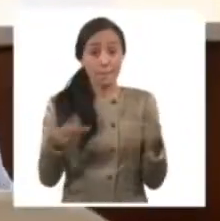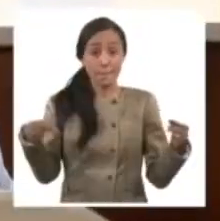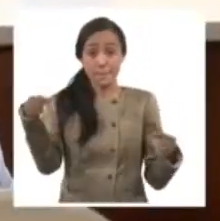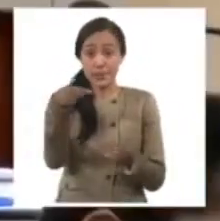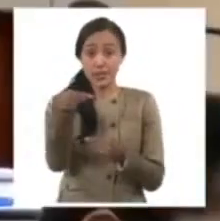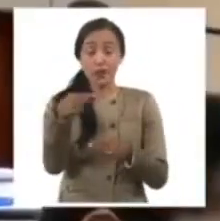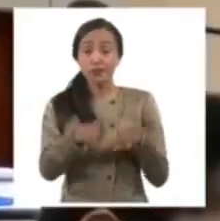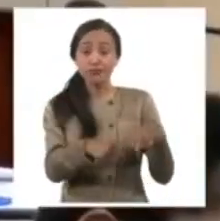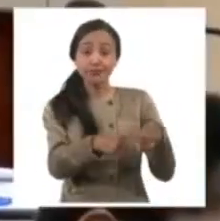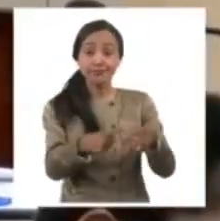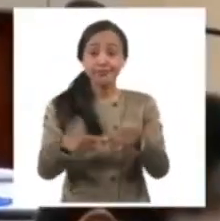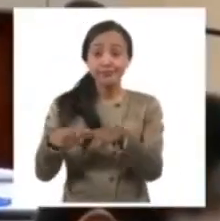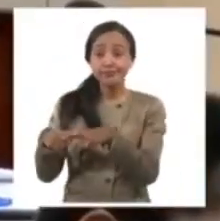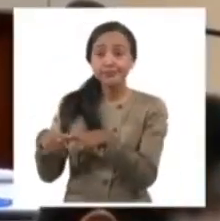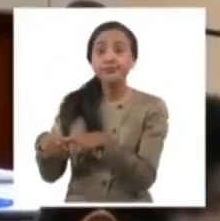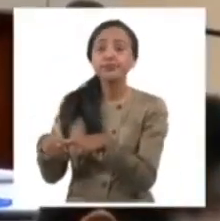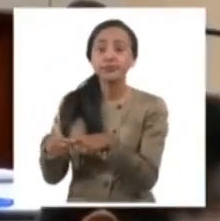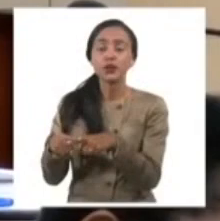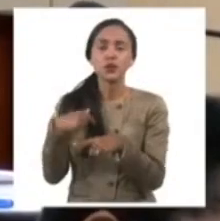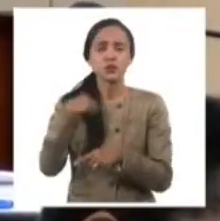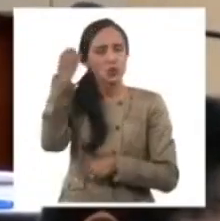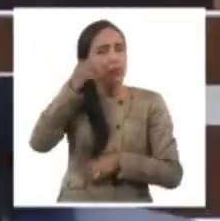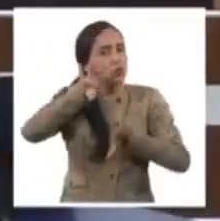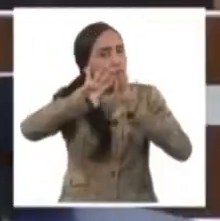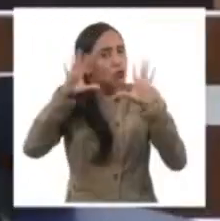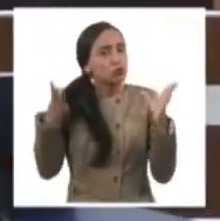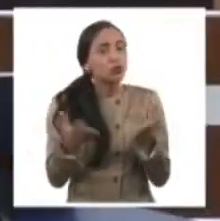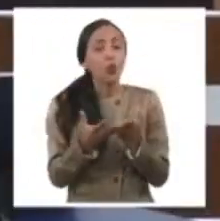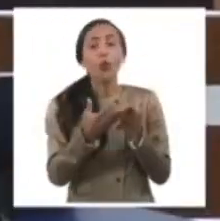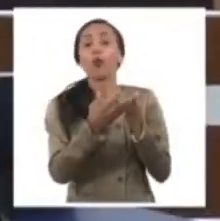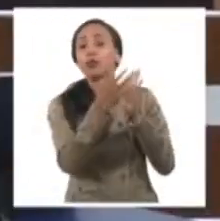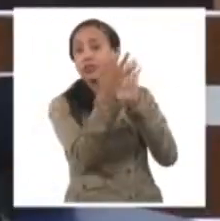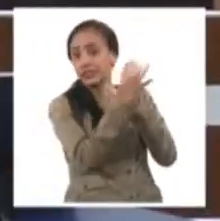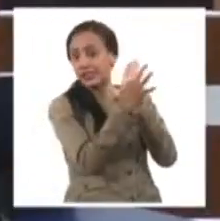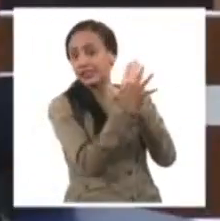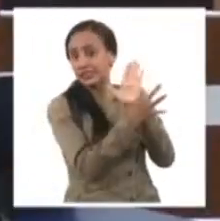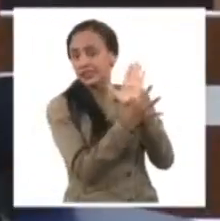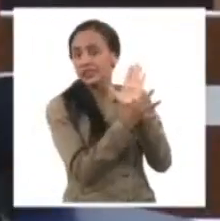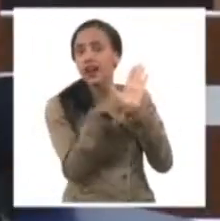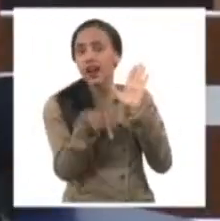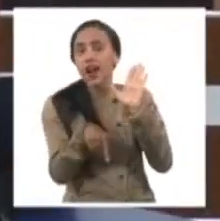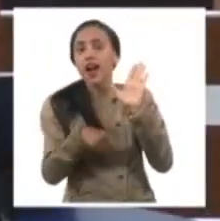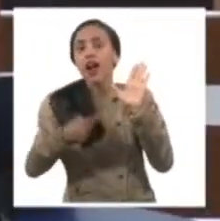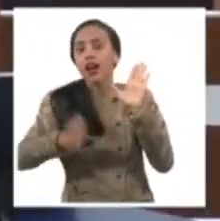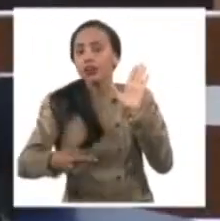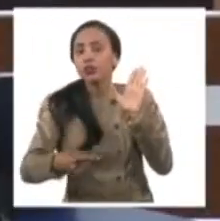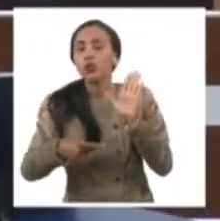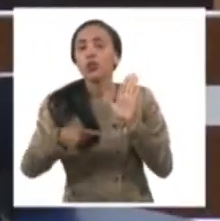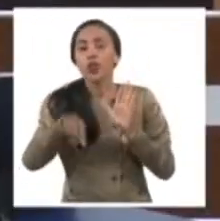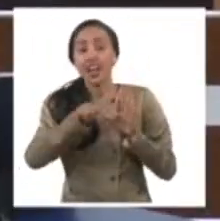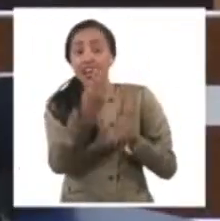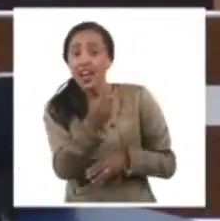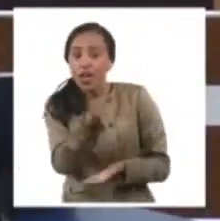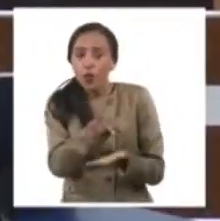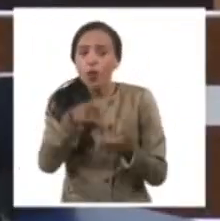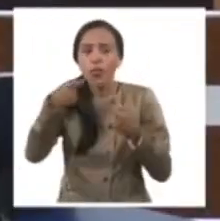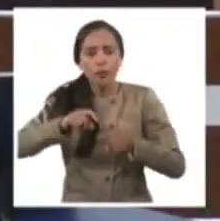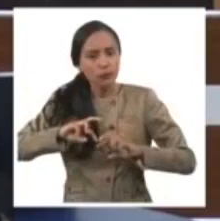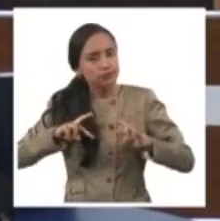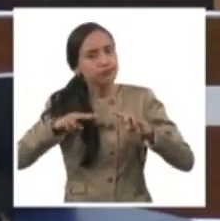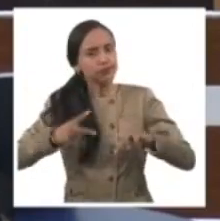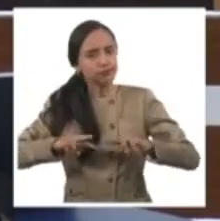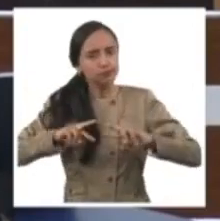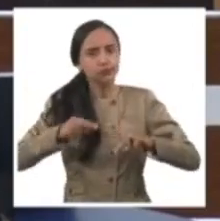principales abastecimientos. Entonces yo creo que todo el mundo con estos elementos en cada lugar hay que estar constantemente explicando